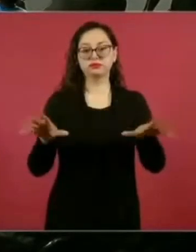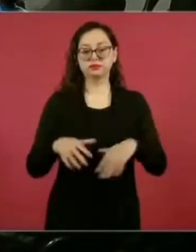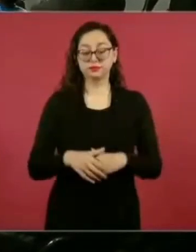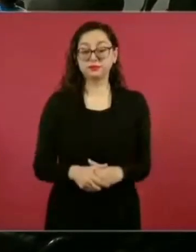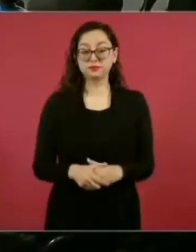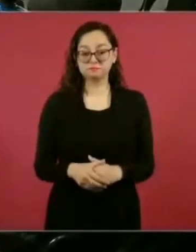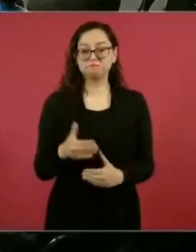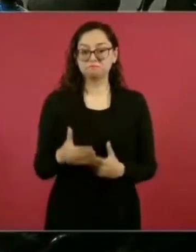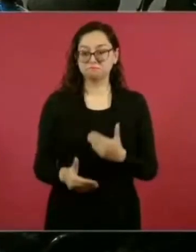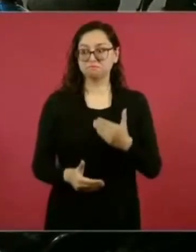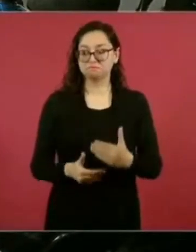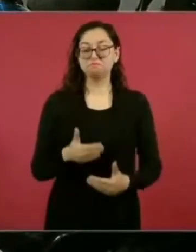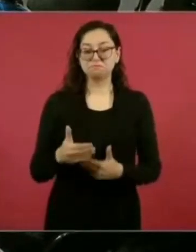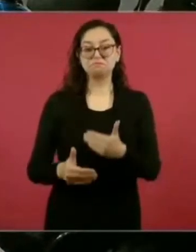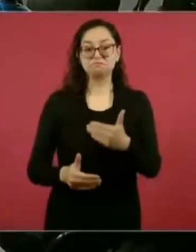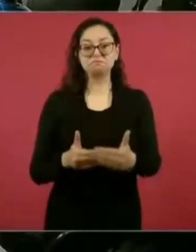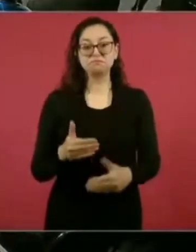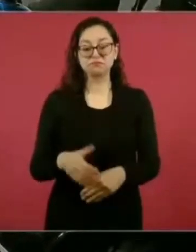destacar algo.